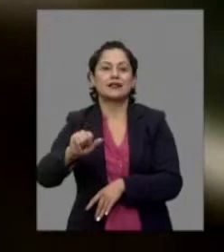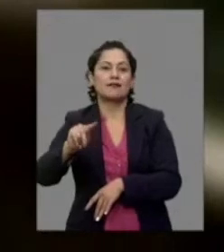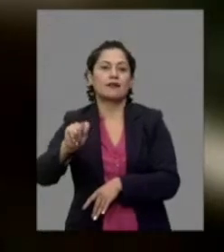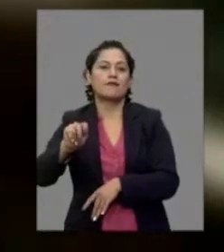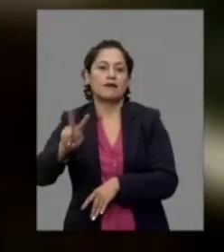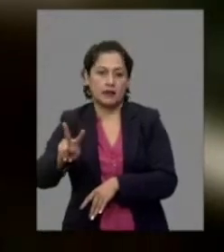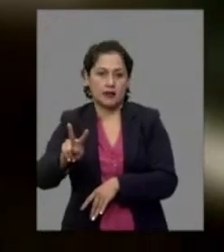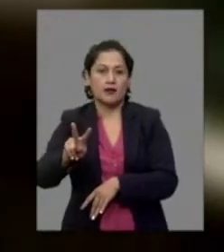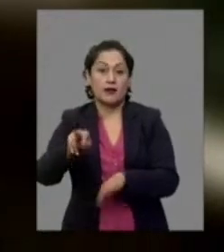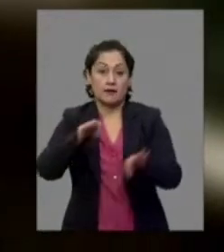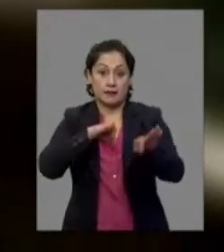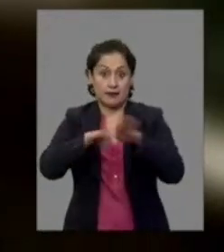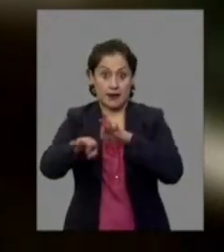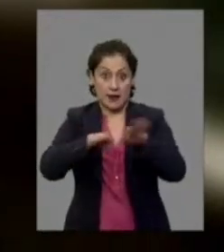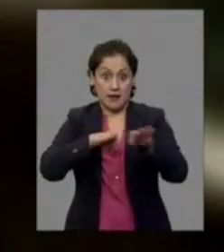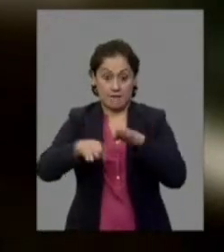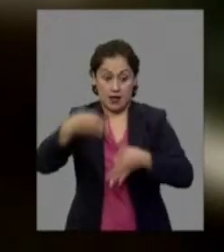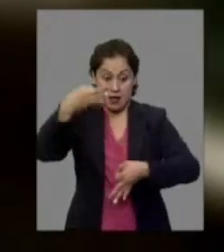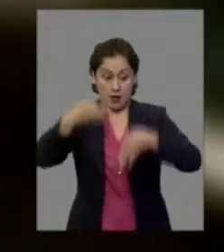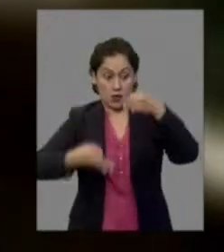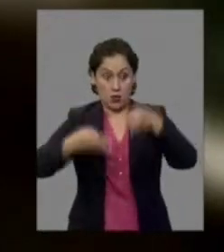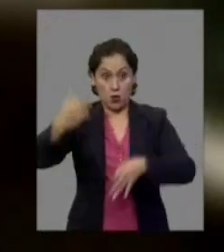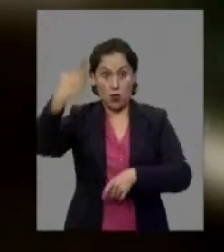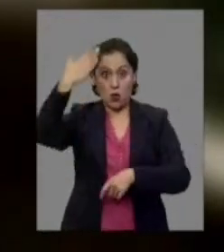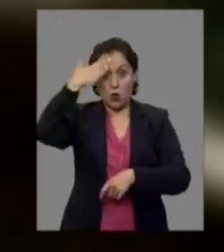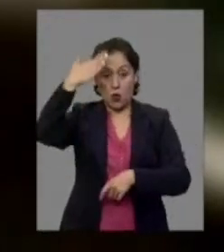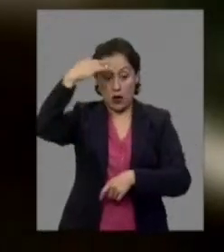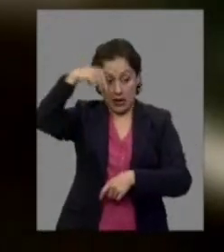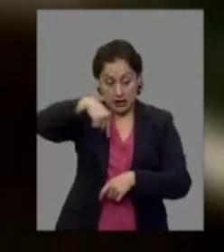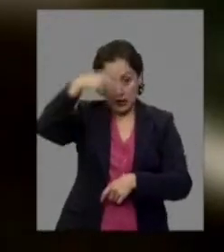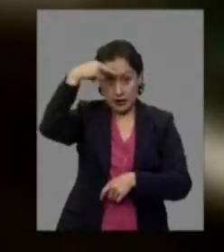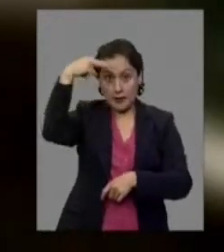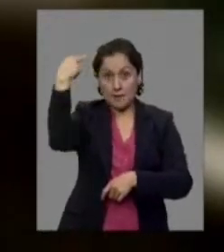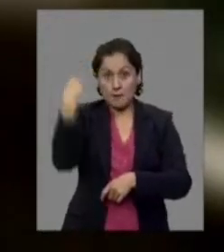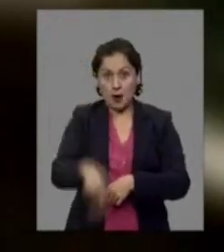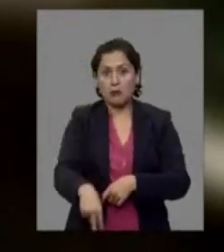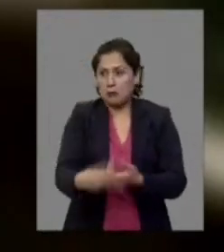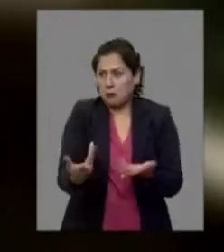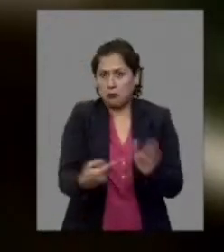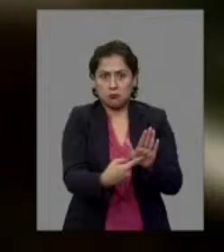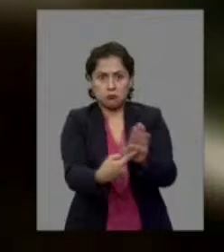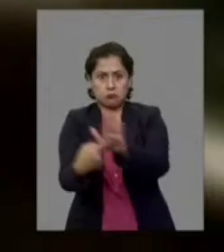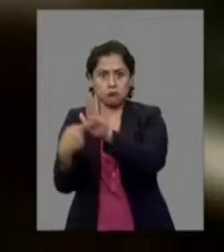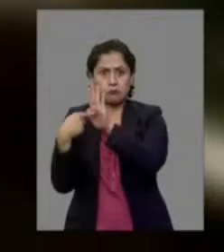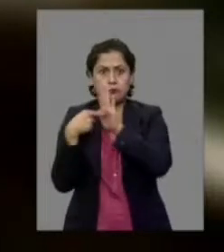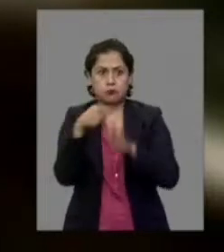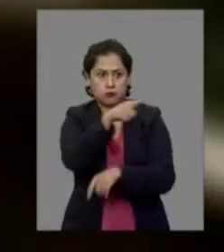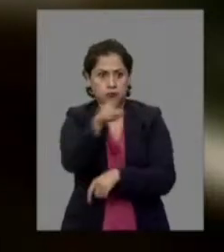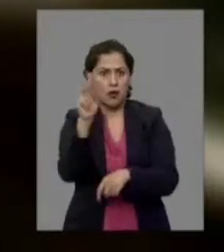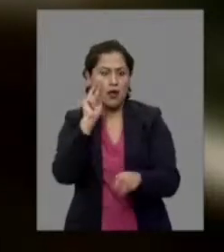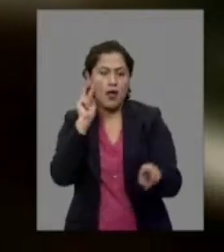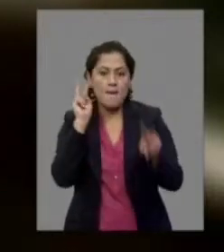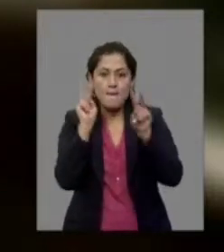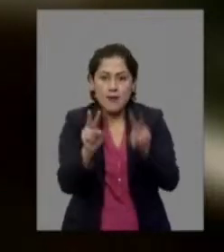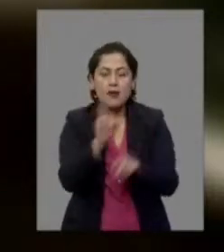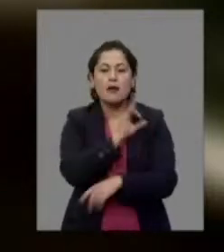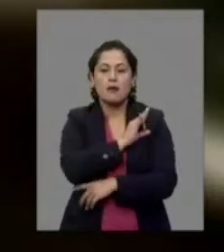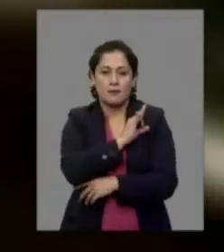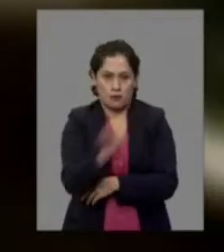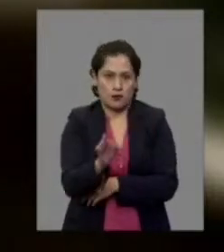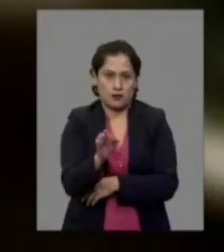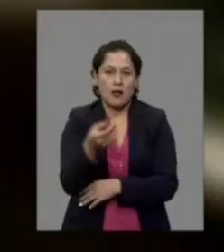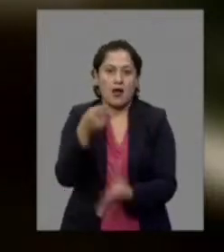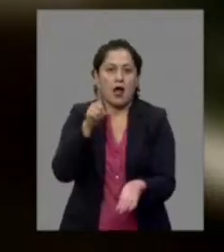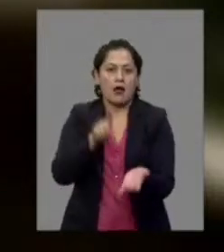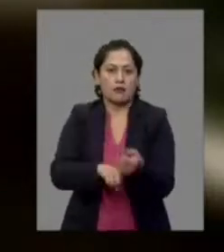de México se hace de cara a la sociedad en sesiones, insisto, públicas, en donde se exponen a